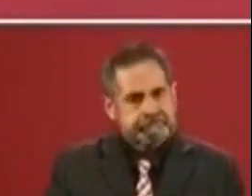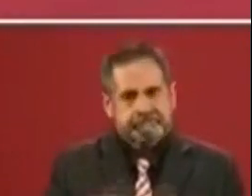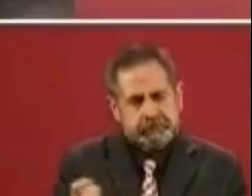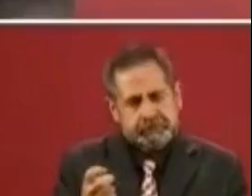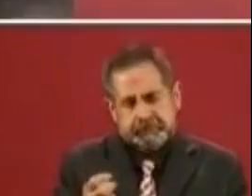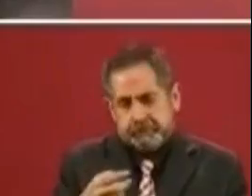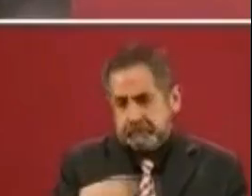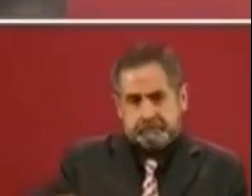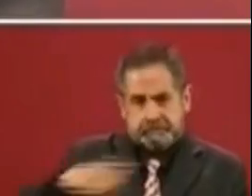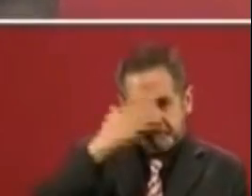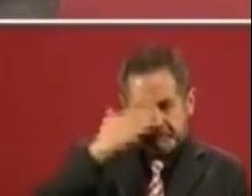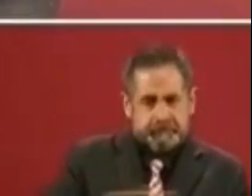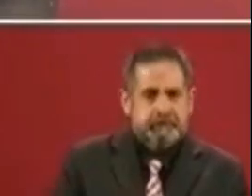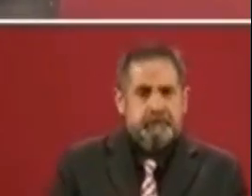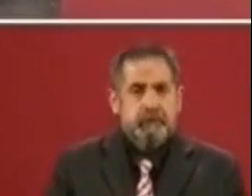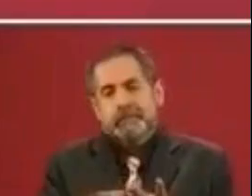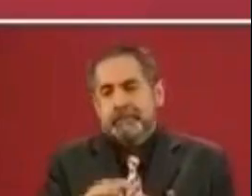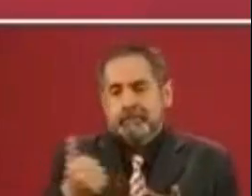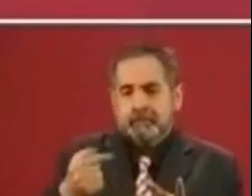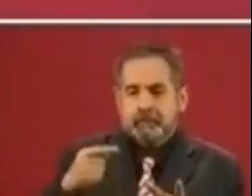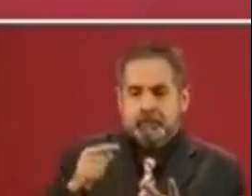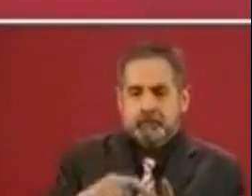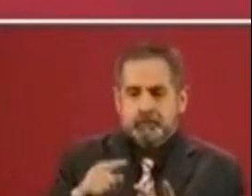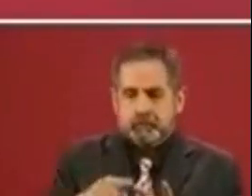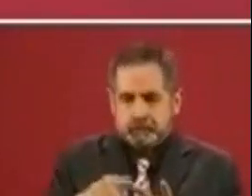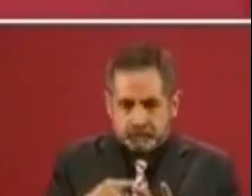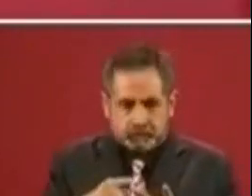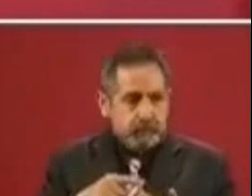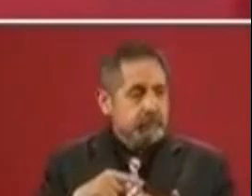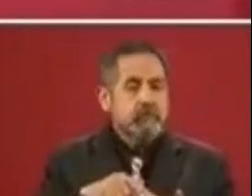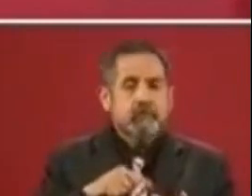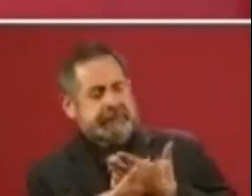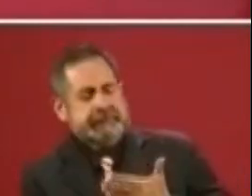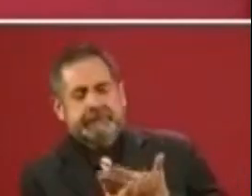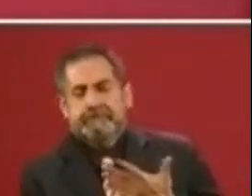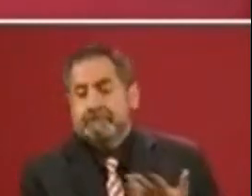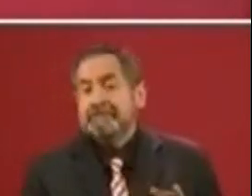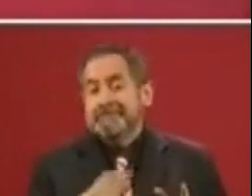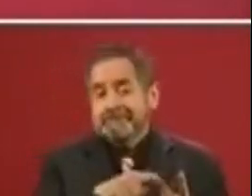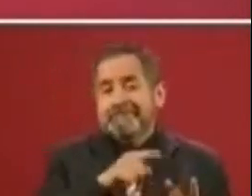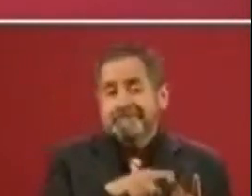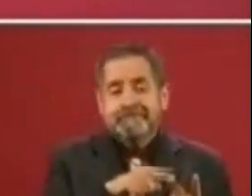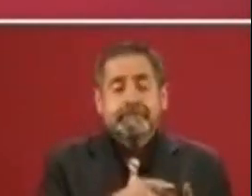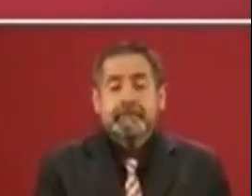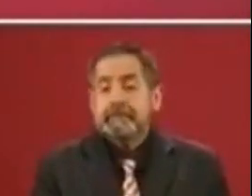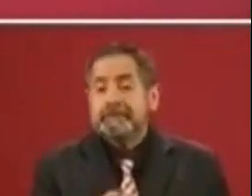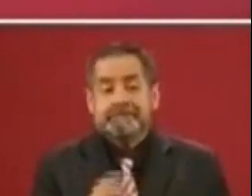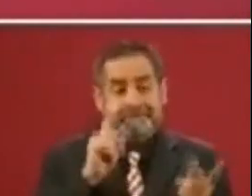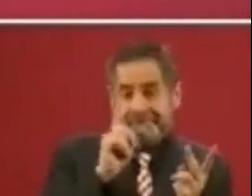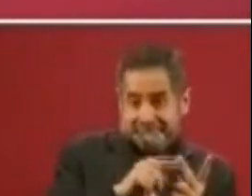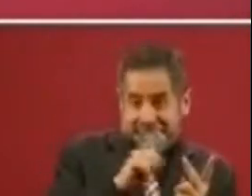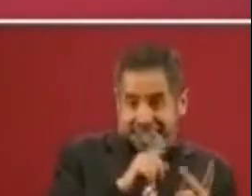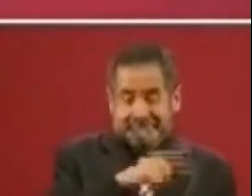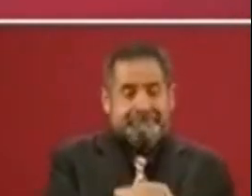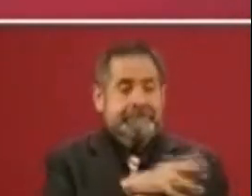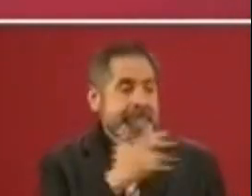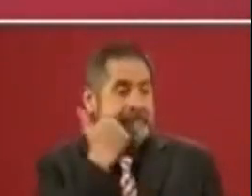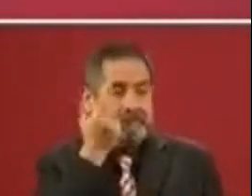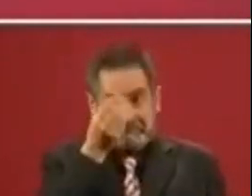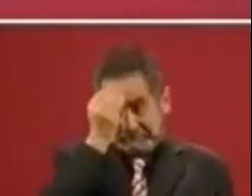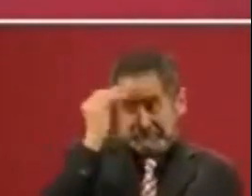distintos, no somos iguales, están en contra nuestra y lo que quieren es